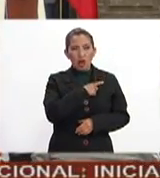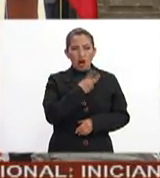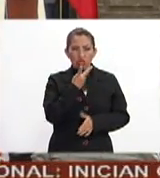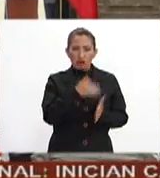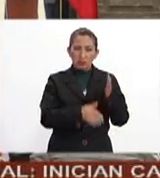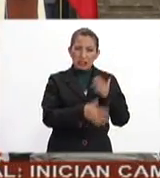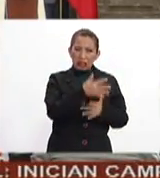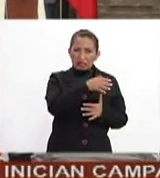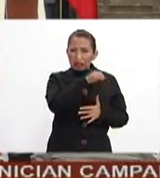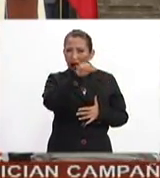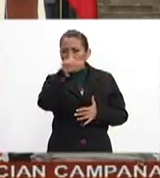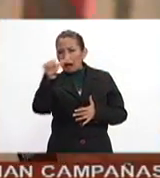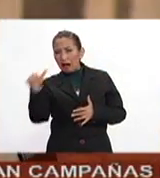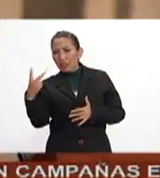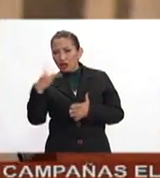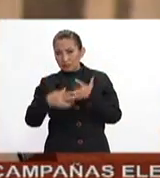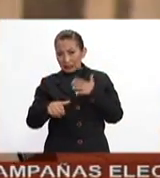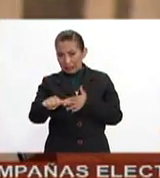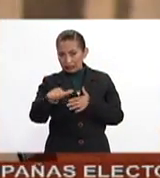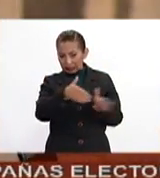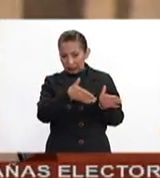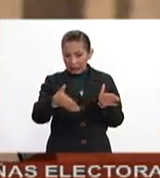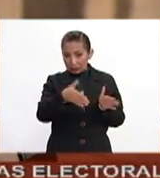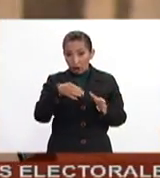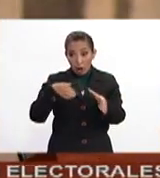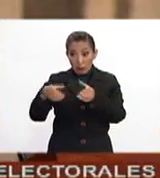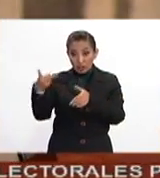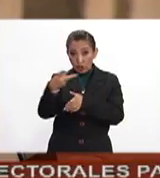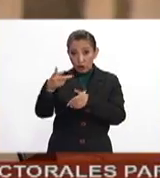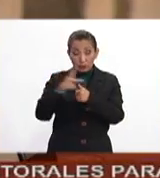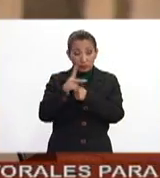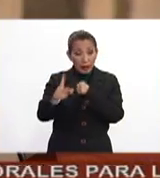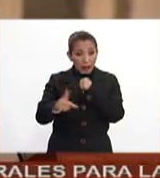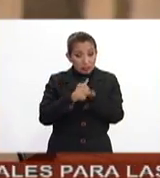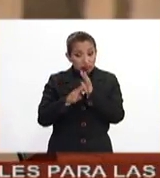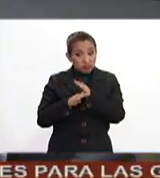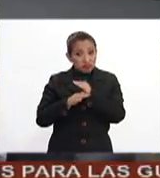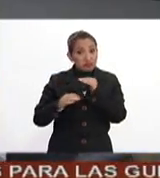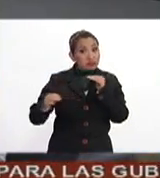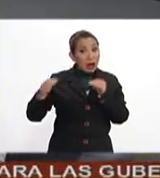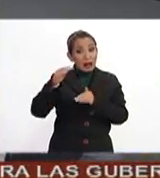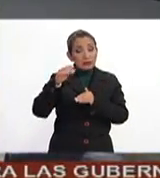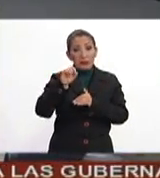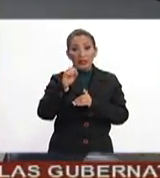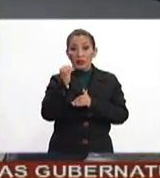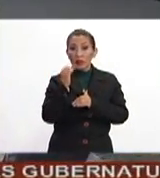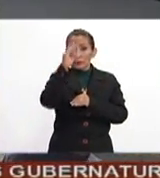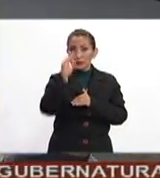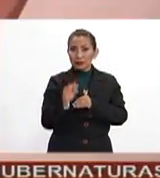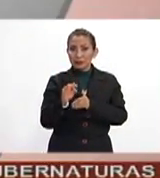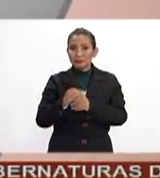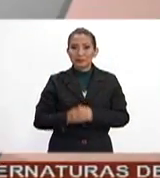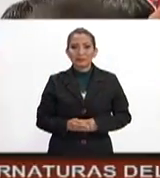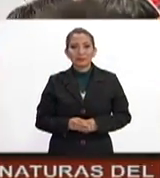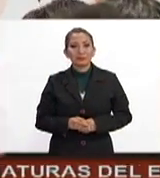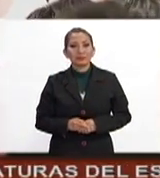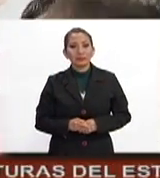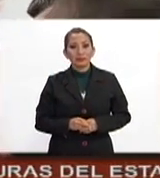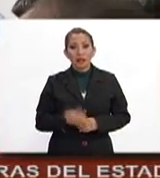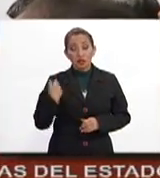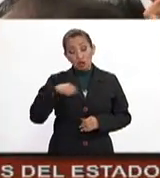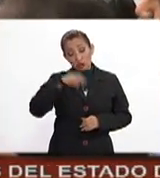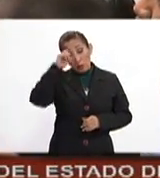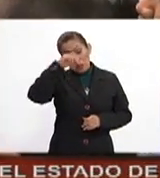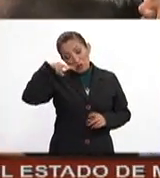el 2015 y el 2016 el comercio entre ambos países creció 29%. Desde